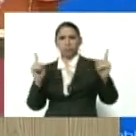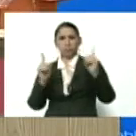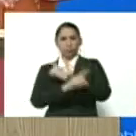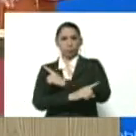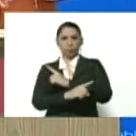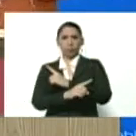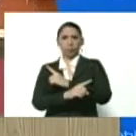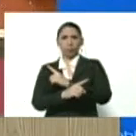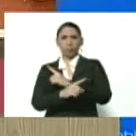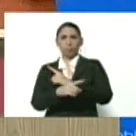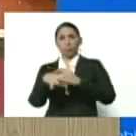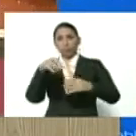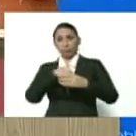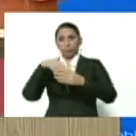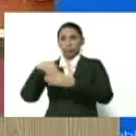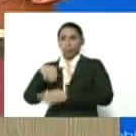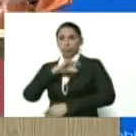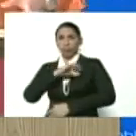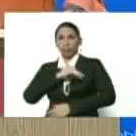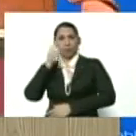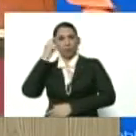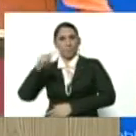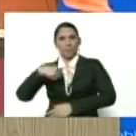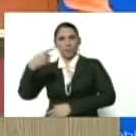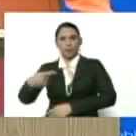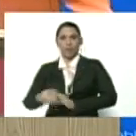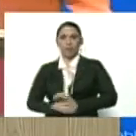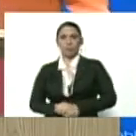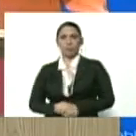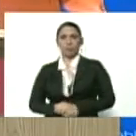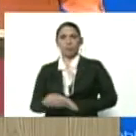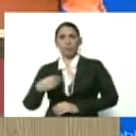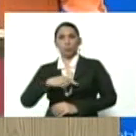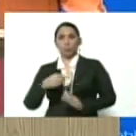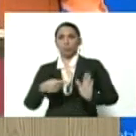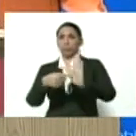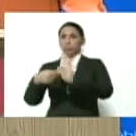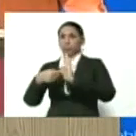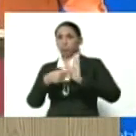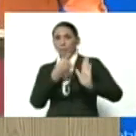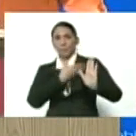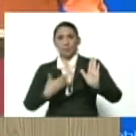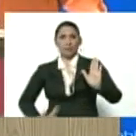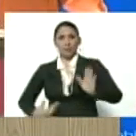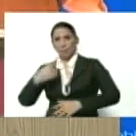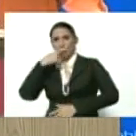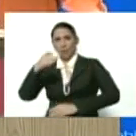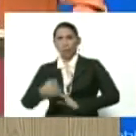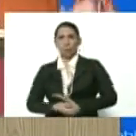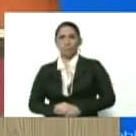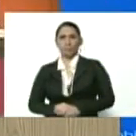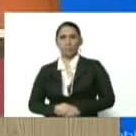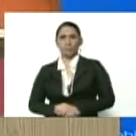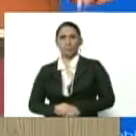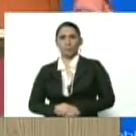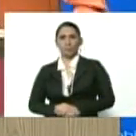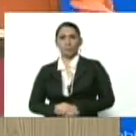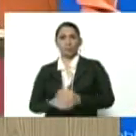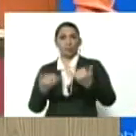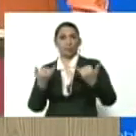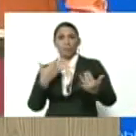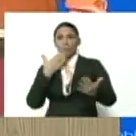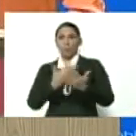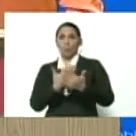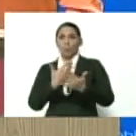cuarentena social. Bueno, el día de mañana le estaremos presentando al presidente Nicolás Maduro ya las